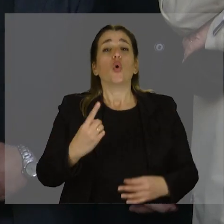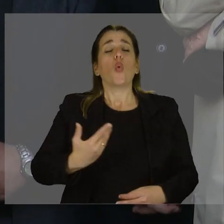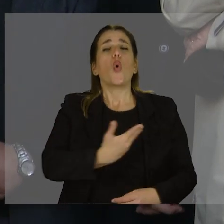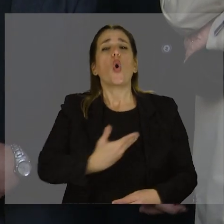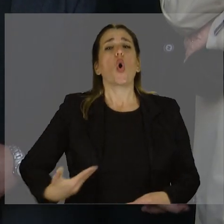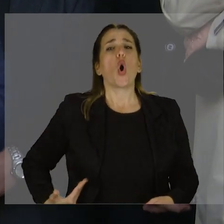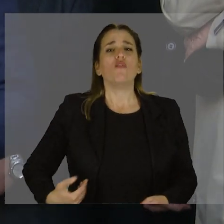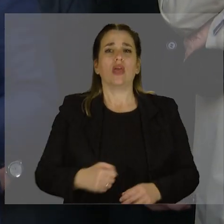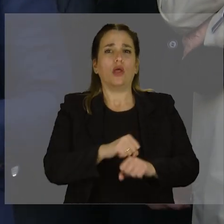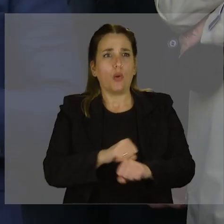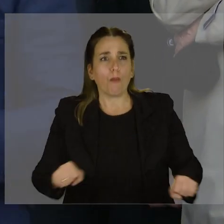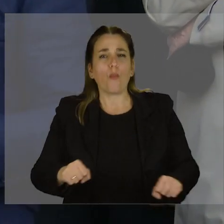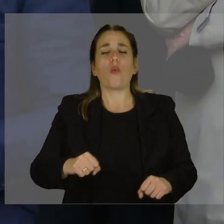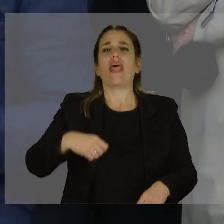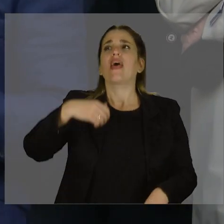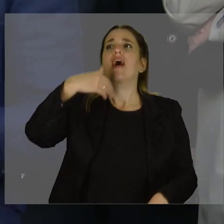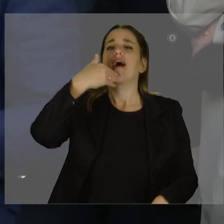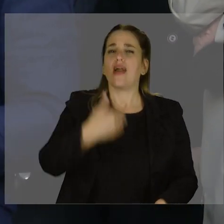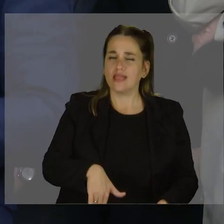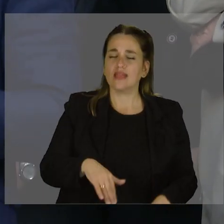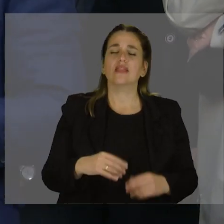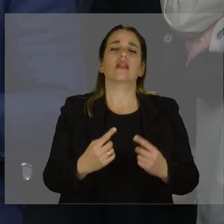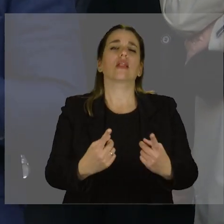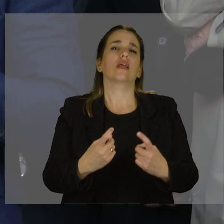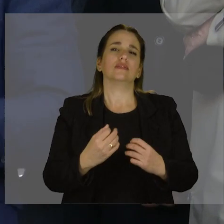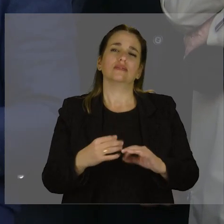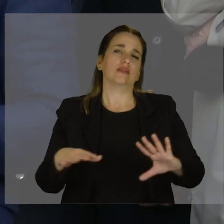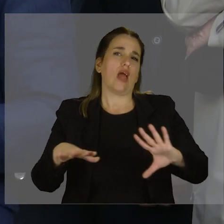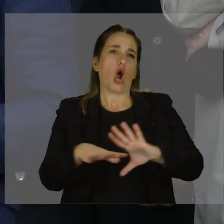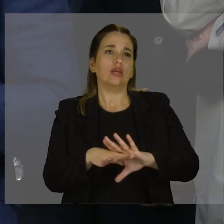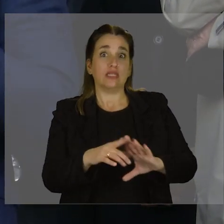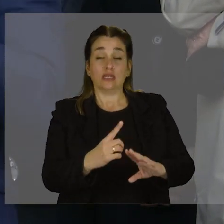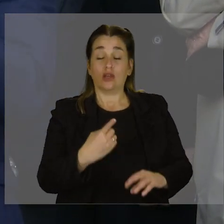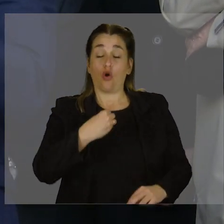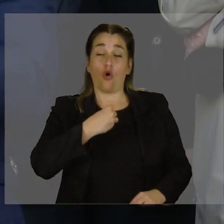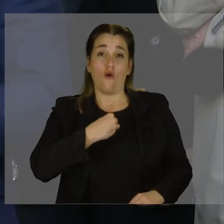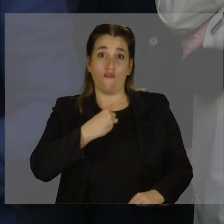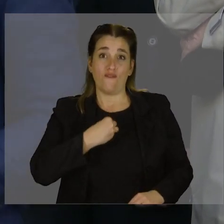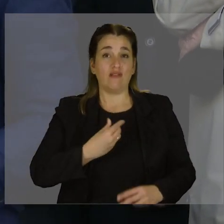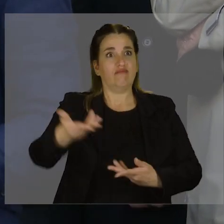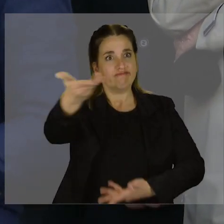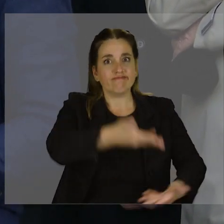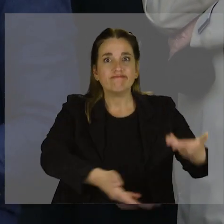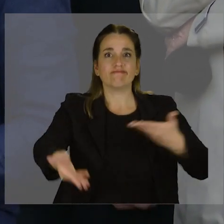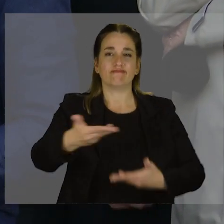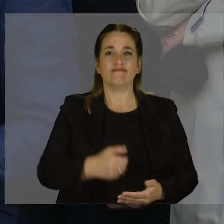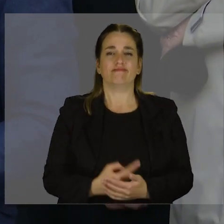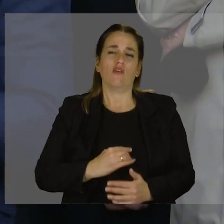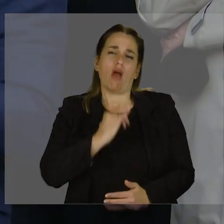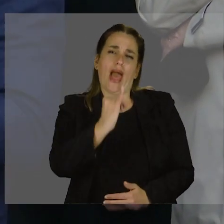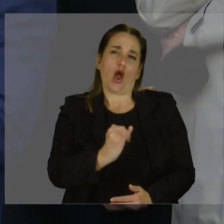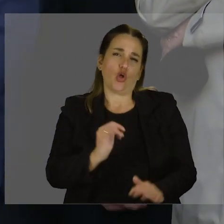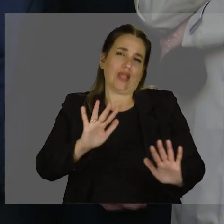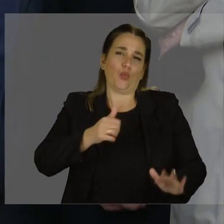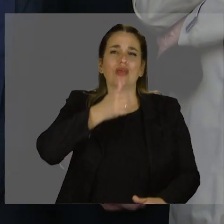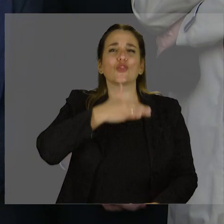gobierno escuche, comprenda, tiene que tener sintonía y la confianza recíproca con la gente. Y le voy